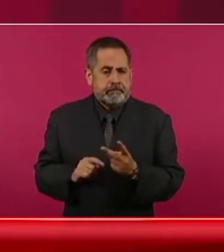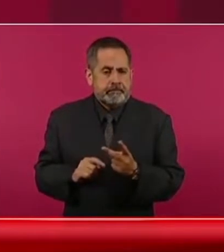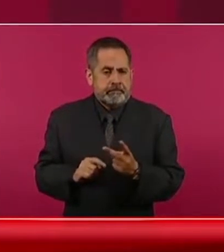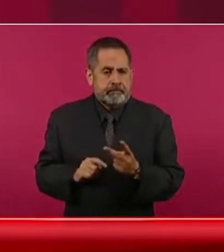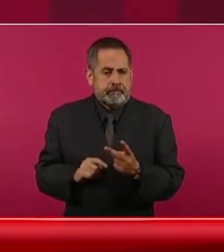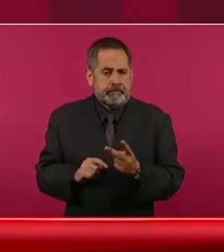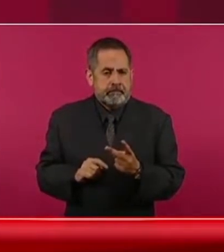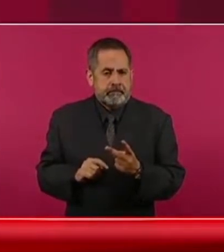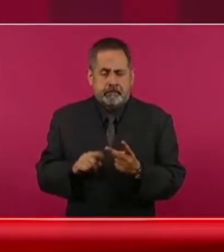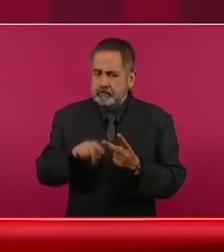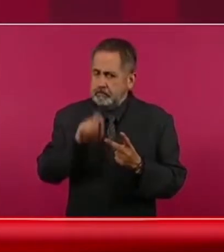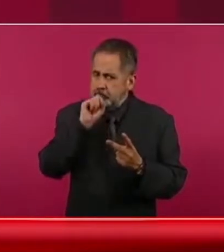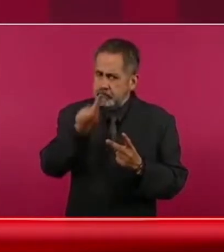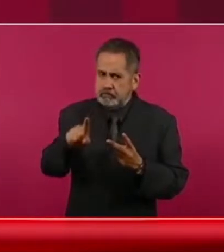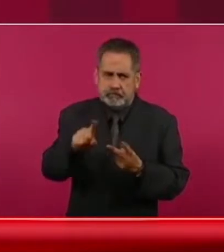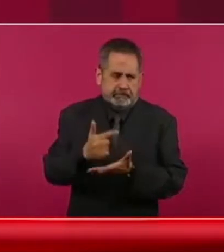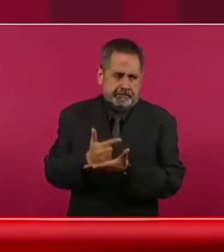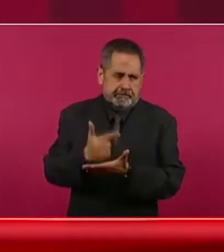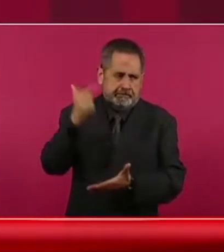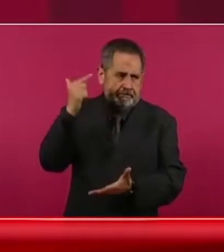que es también grave,